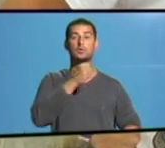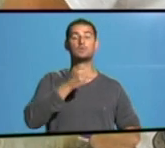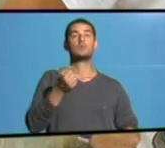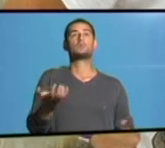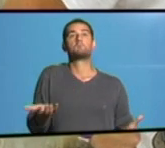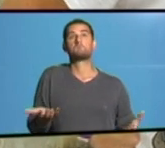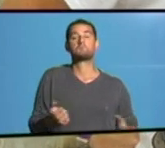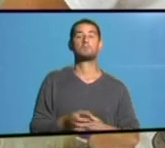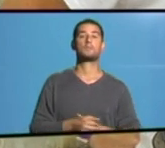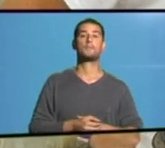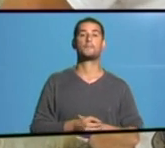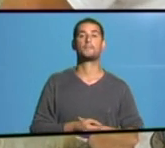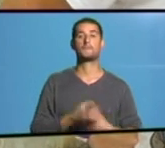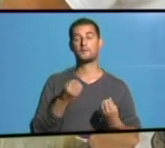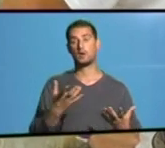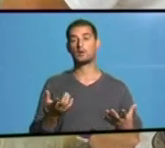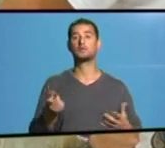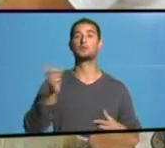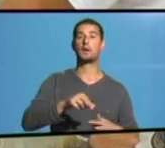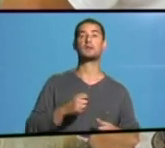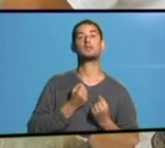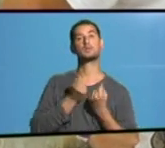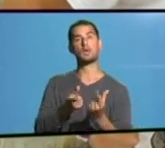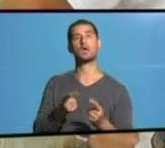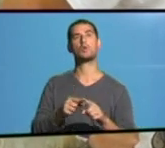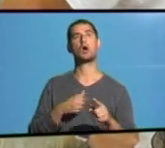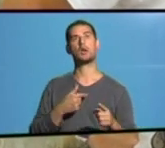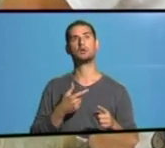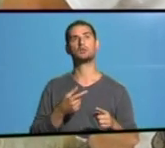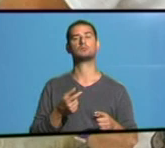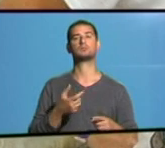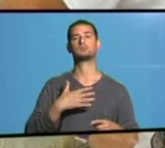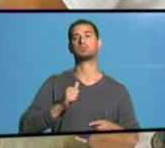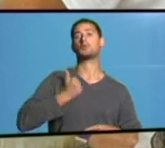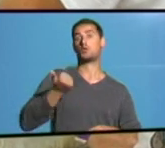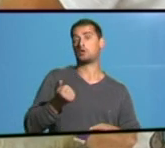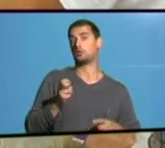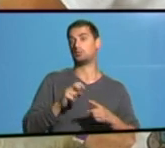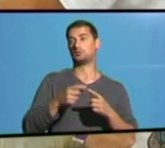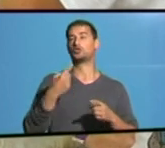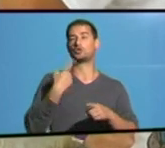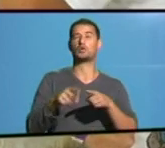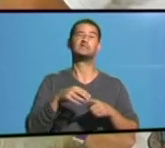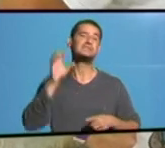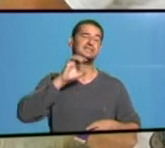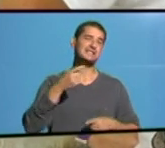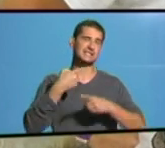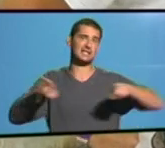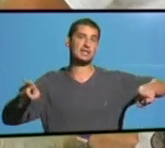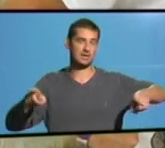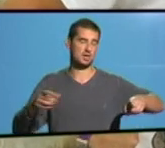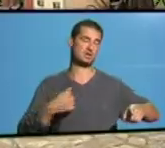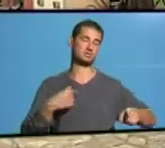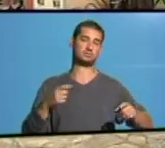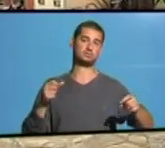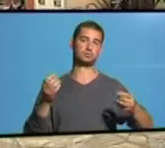y bueno, pues darle a la gente una oferta distinta a lo que se hace en otras concentraciones moteras puras y